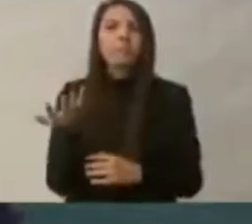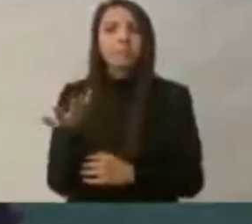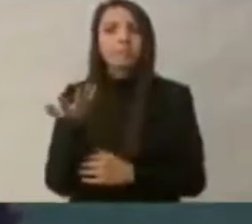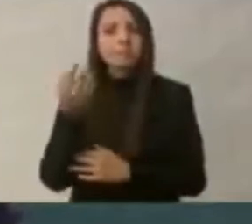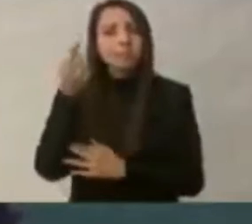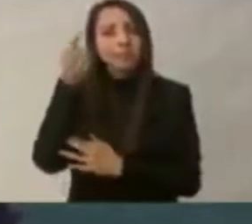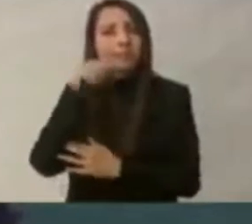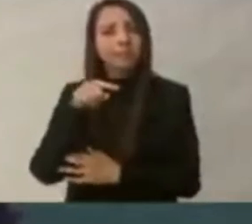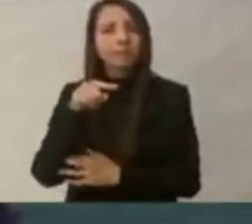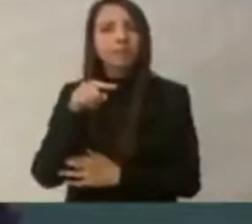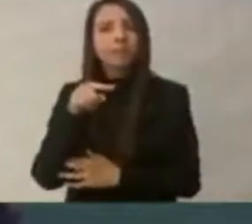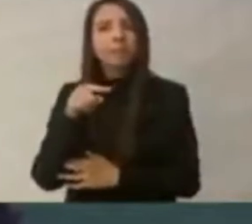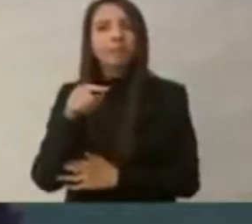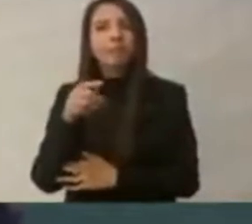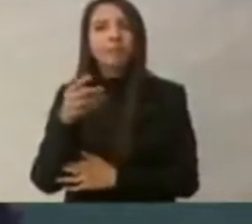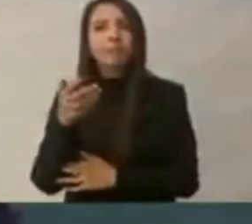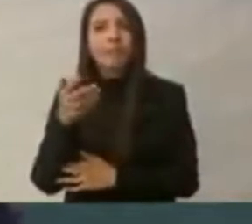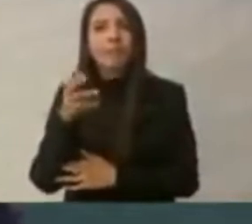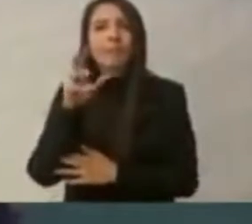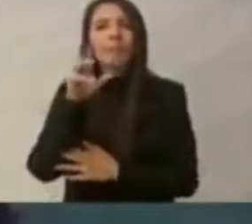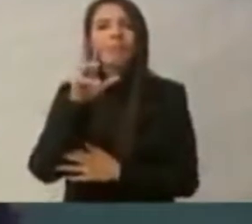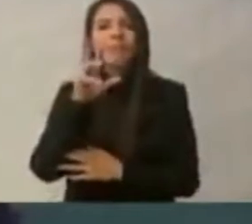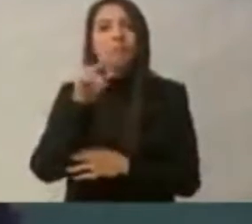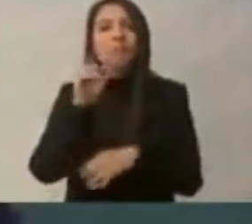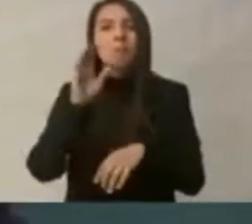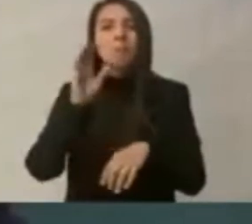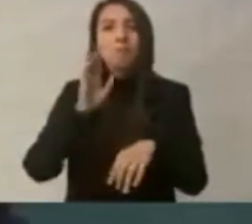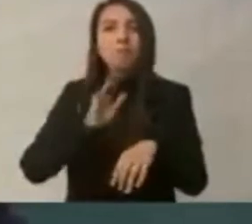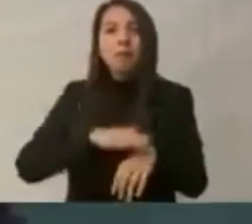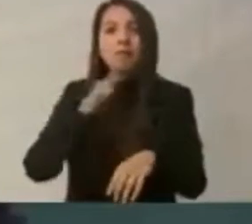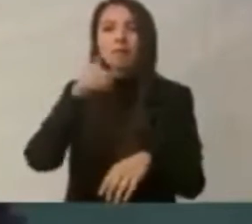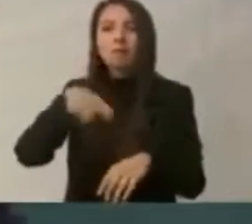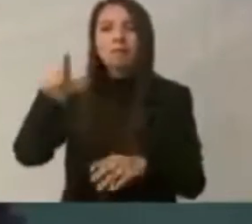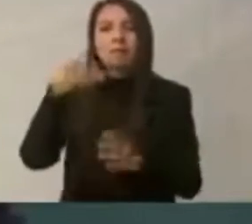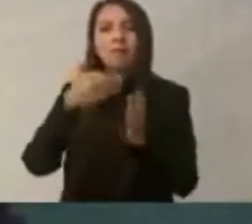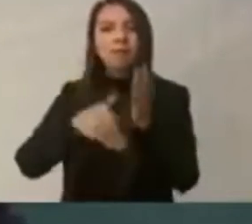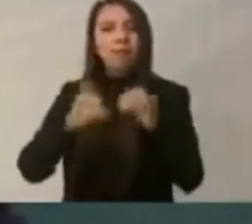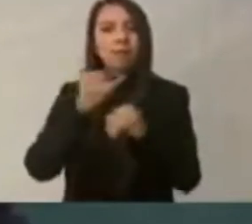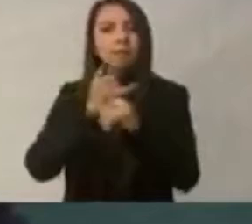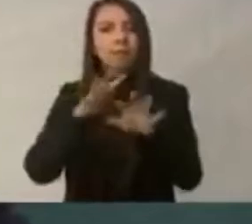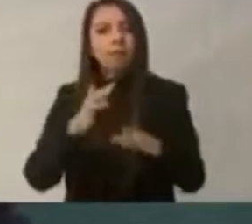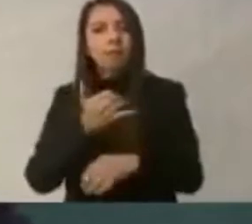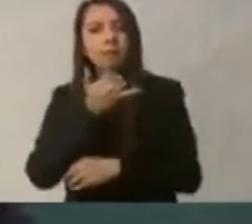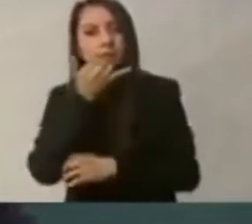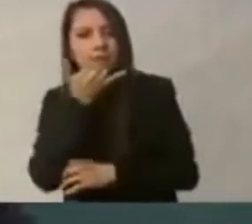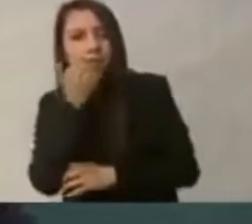ningún tipo de desinformación.